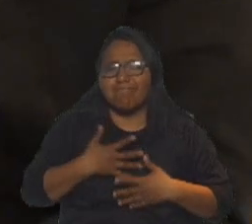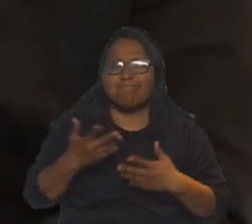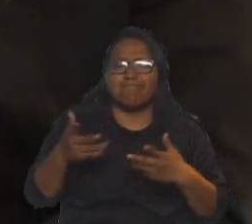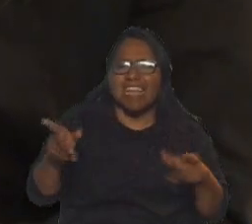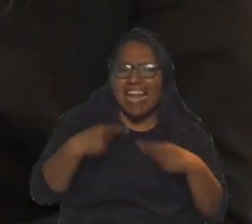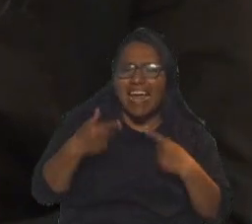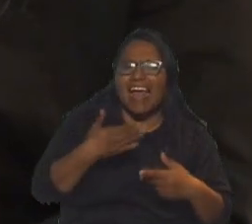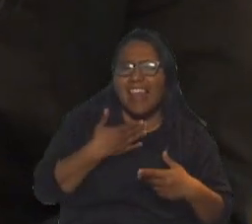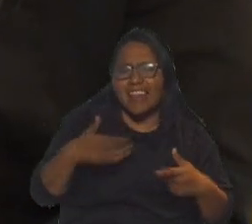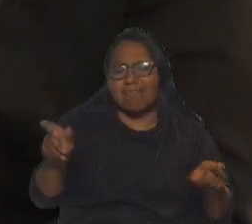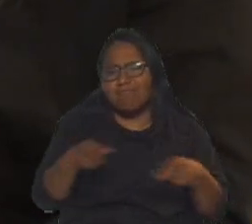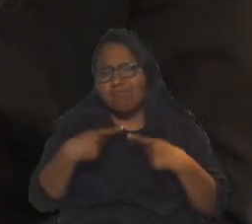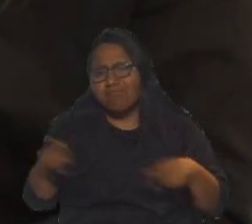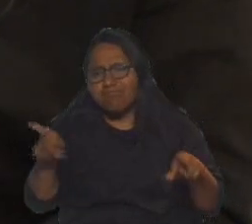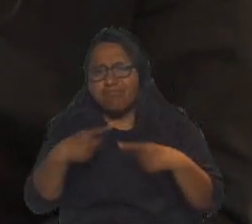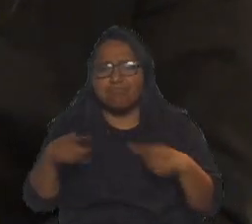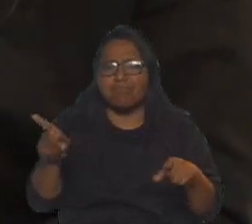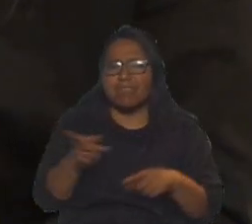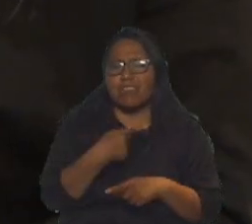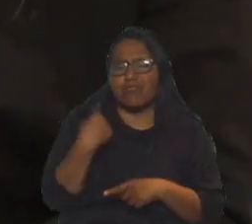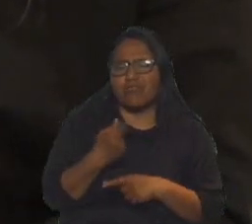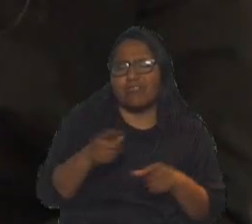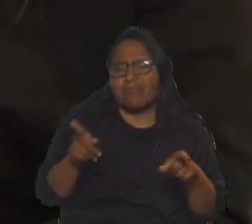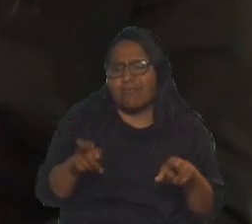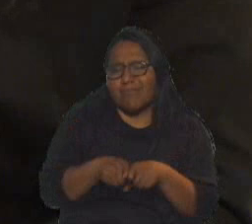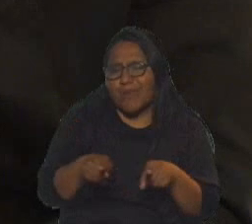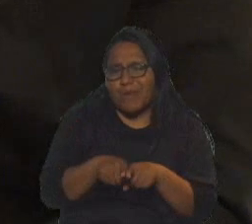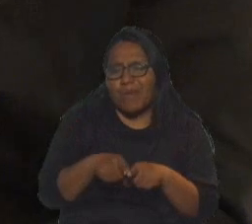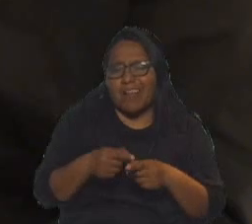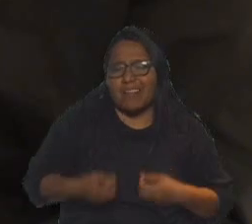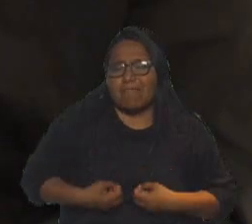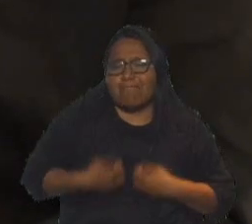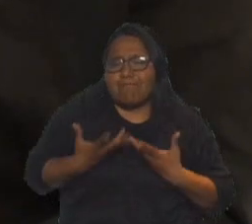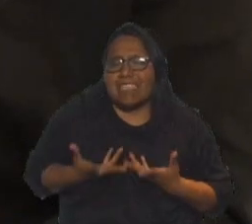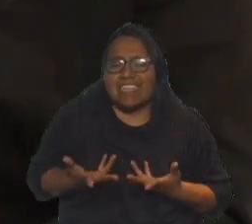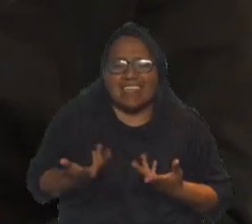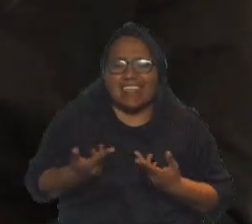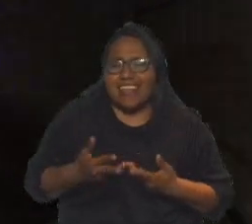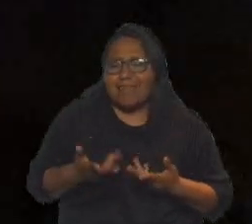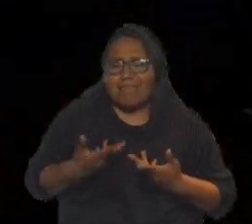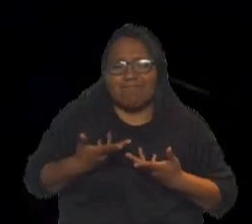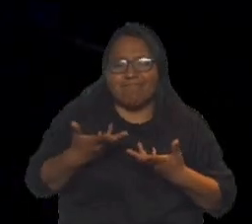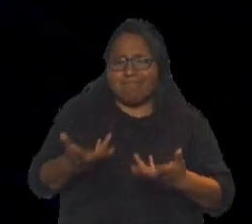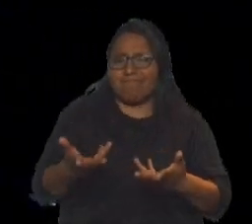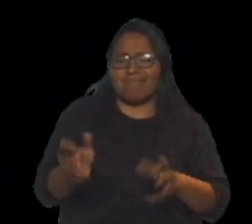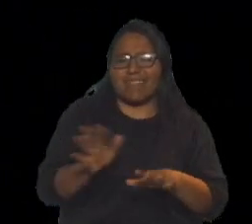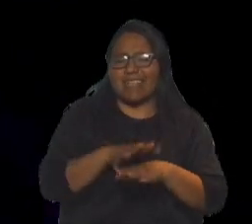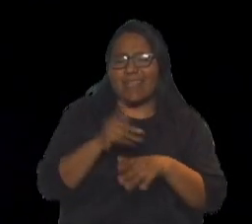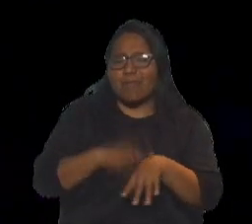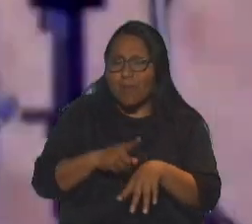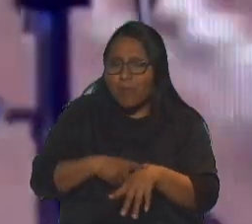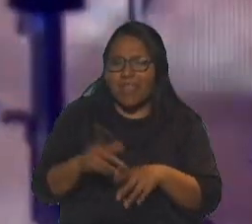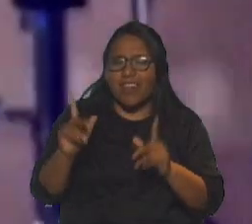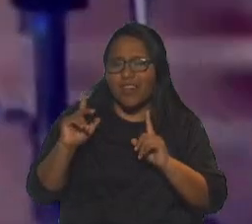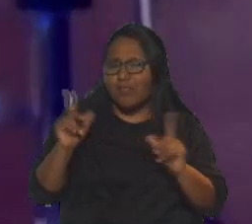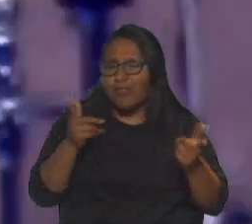estribillo, y nosotros también, nosotros como que entregamos la vida, ¿viste? Entregamos todo porque estamos en ese momento de